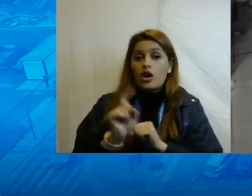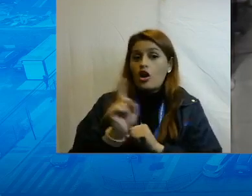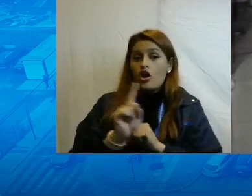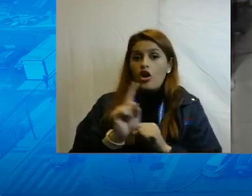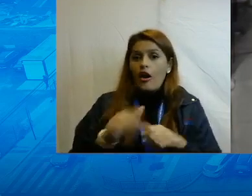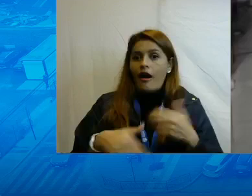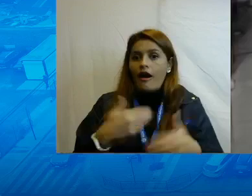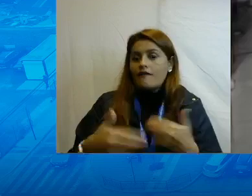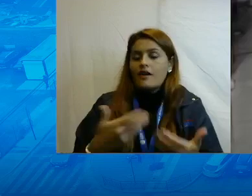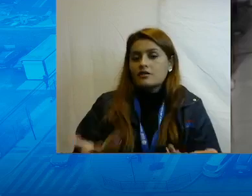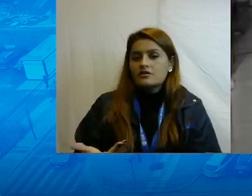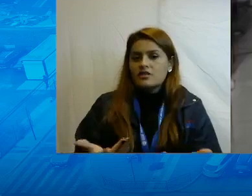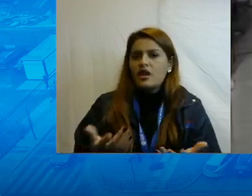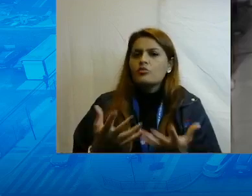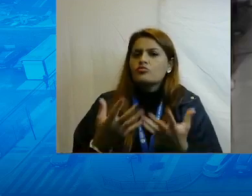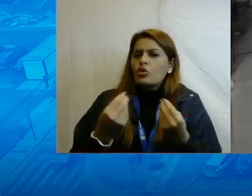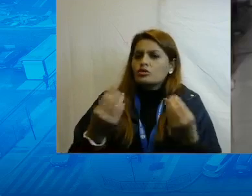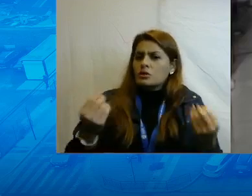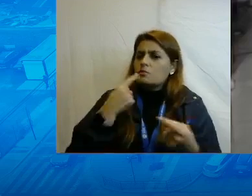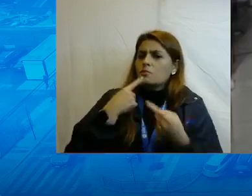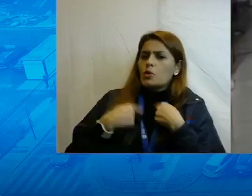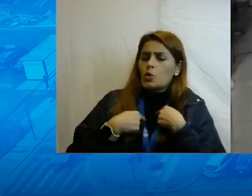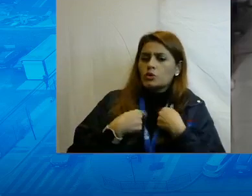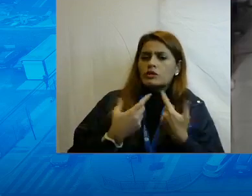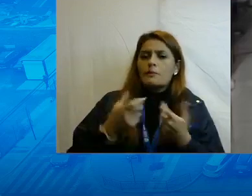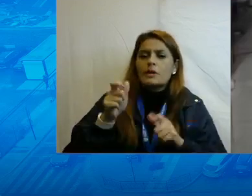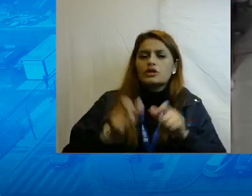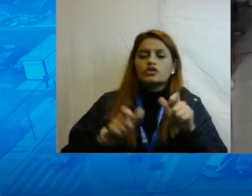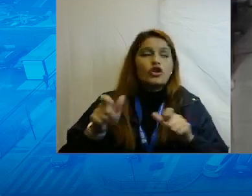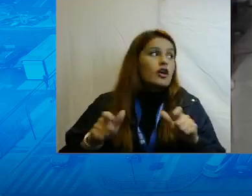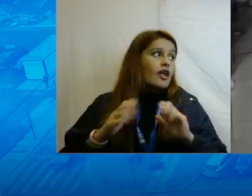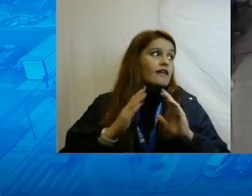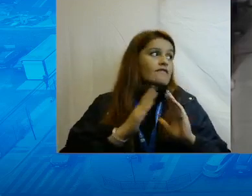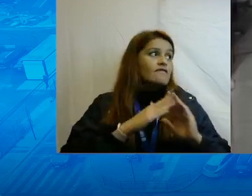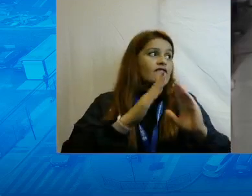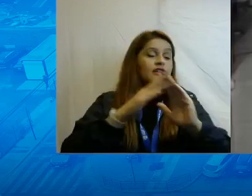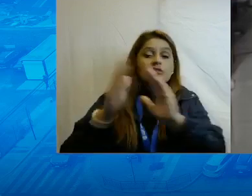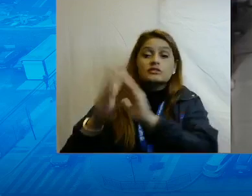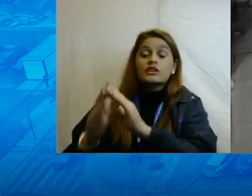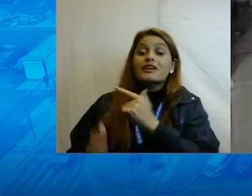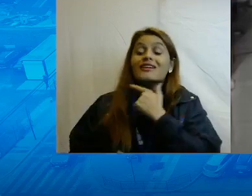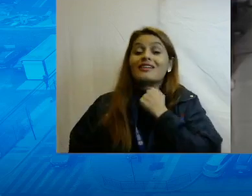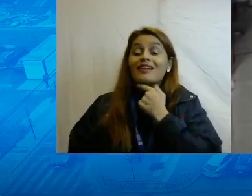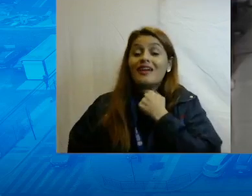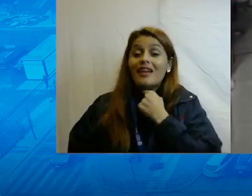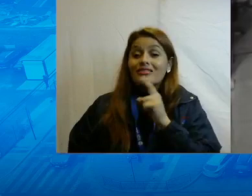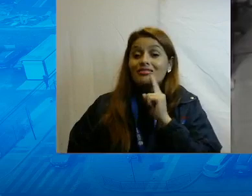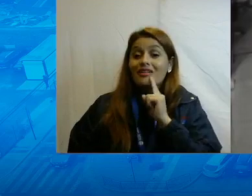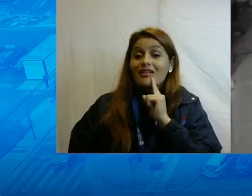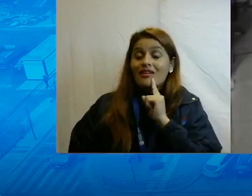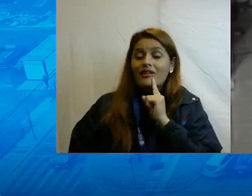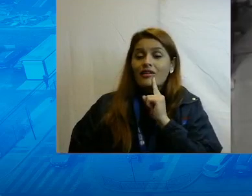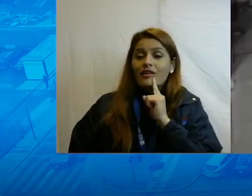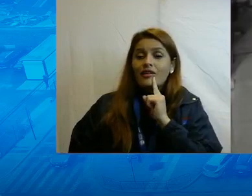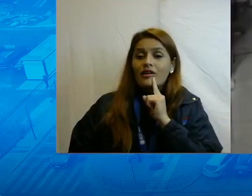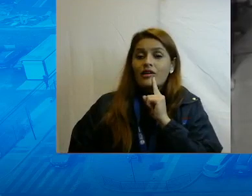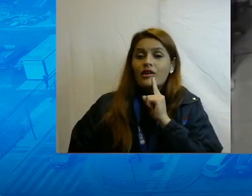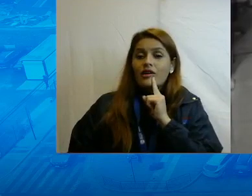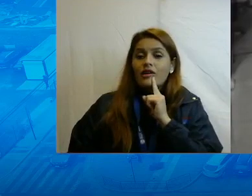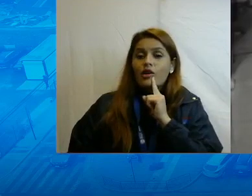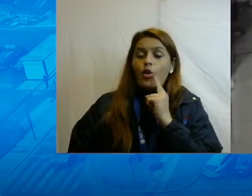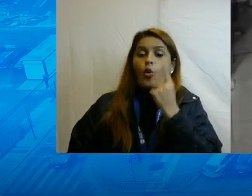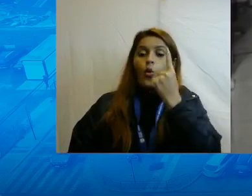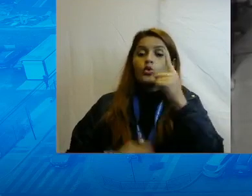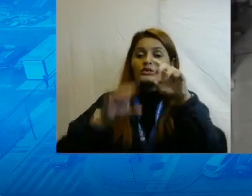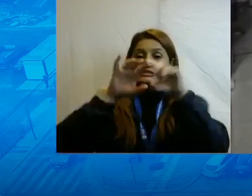eso, y de hecho nos han llegado varias preguntas de vecinos y vecinas que quieren acogerse a un sistema de